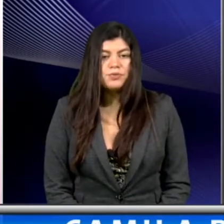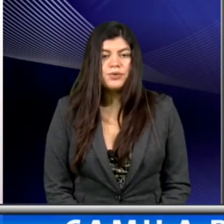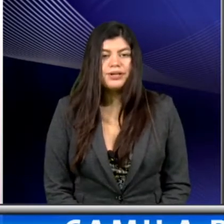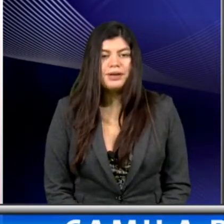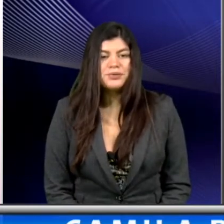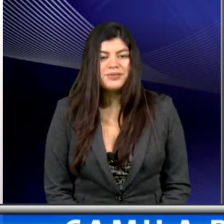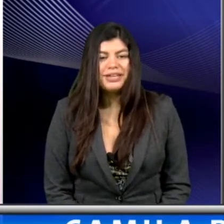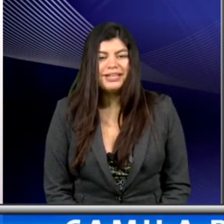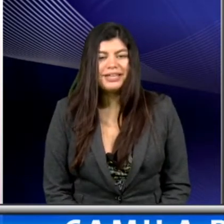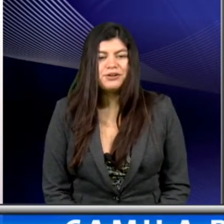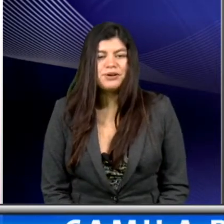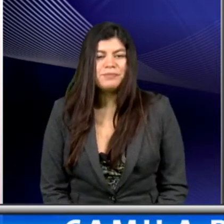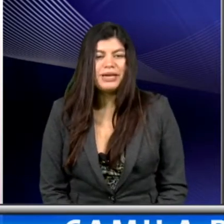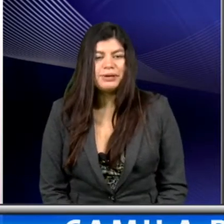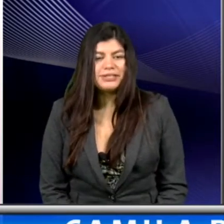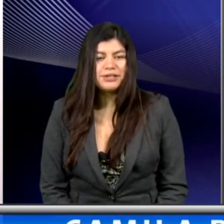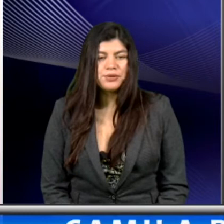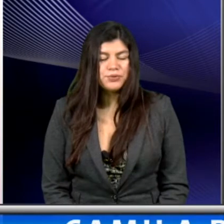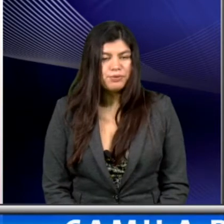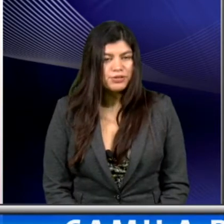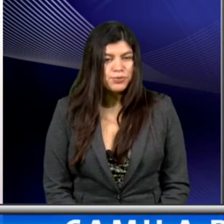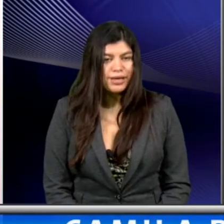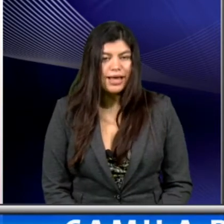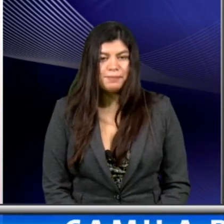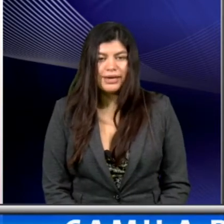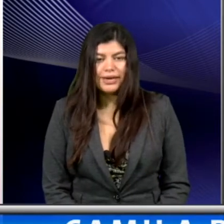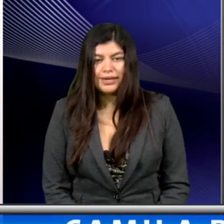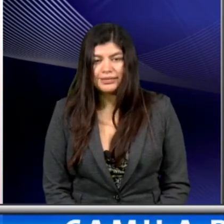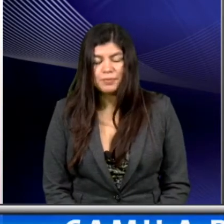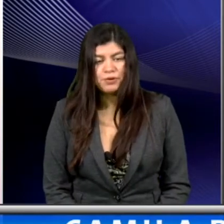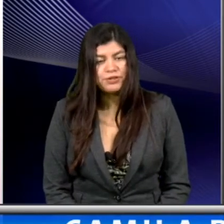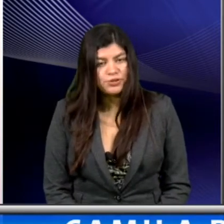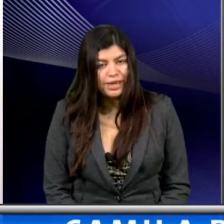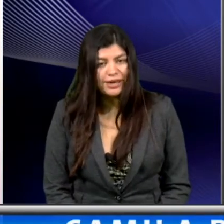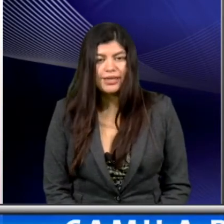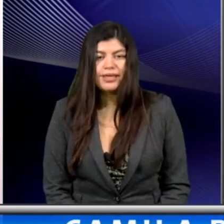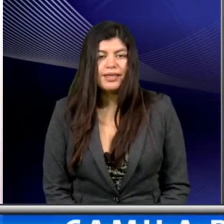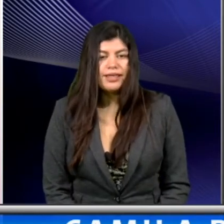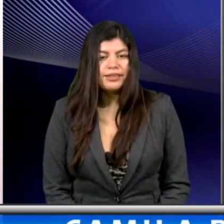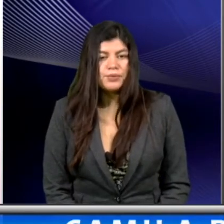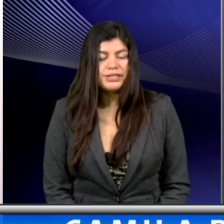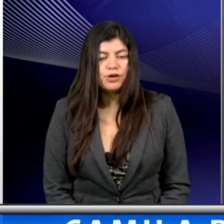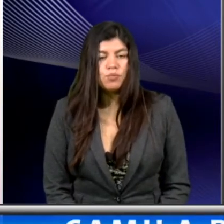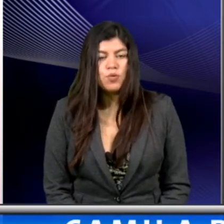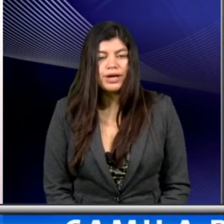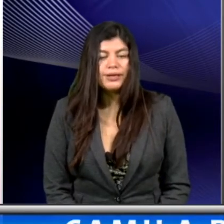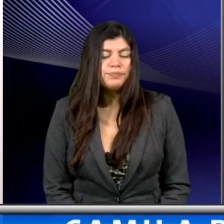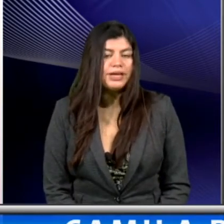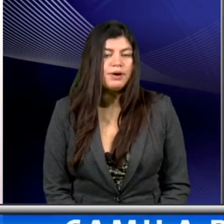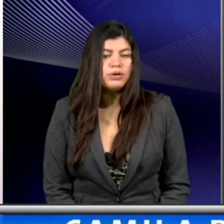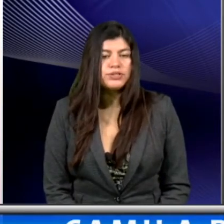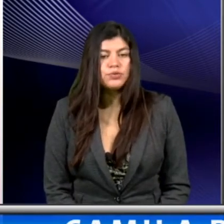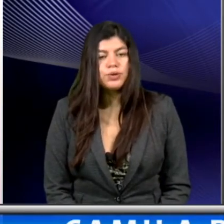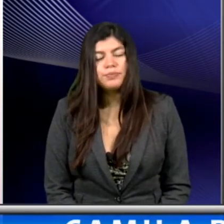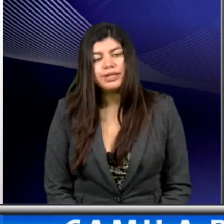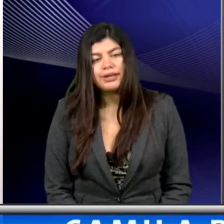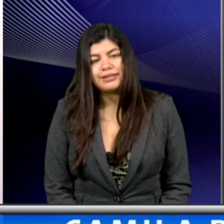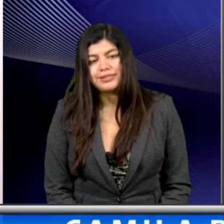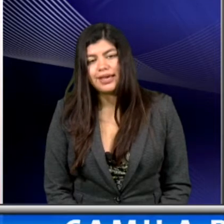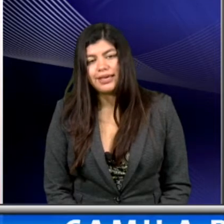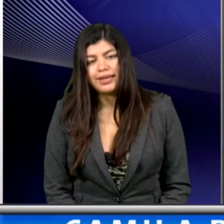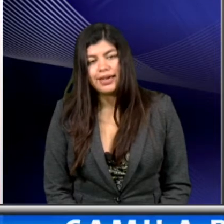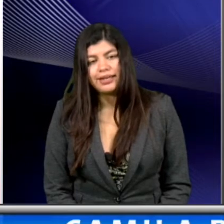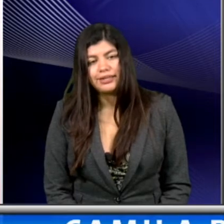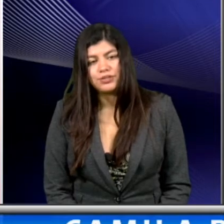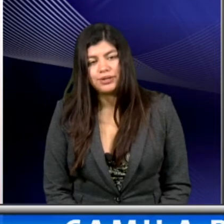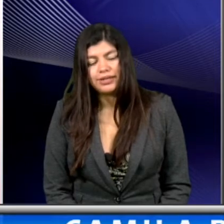Dios tenemos la posibilidad de estar con Camila Pacheco y Úrsula Sura, ambas linarenses profesionales de nuestra comuna, del Maule Sur,